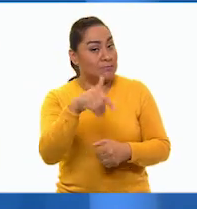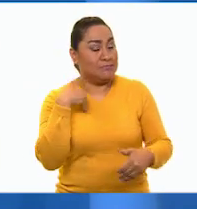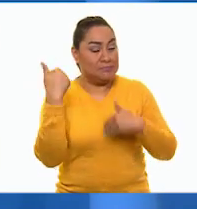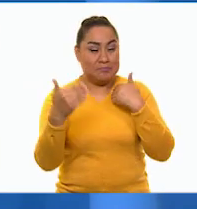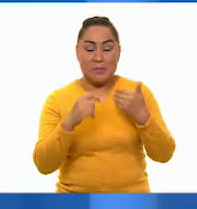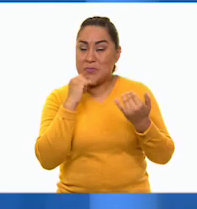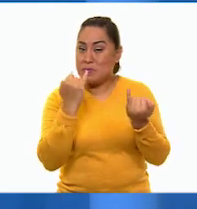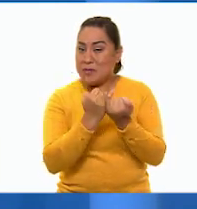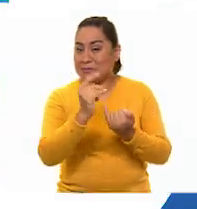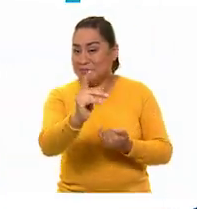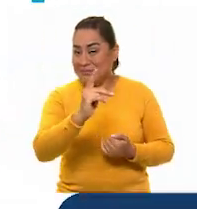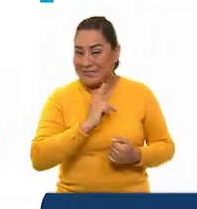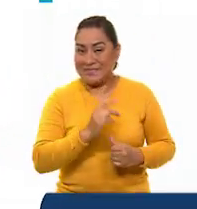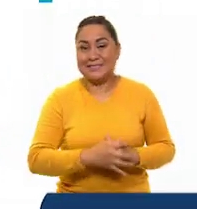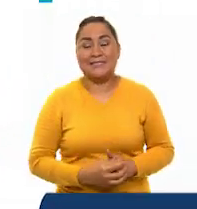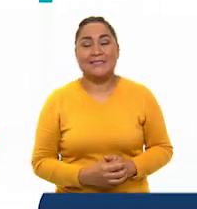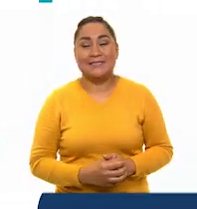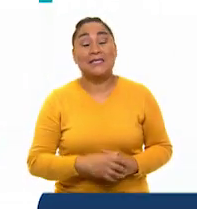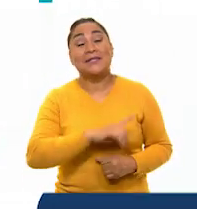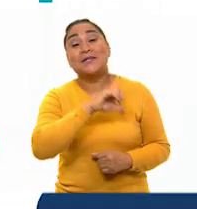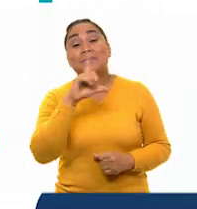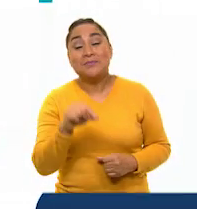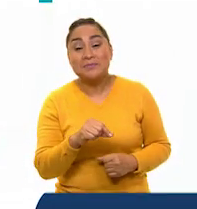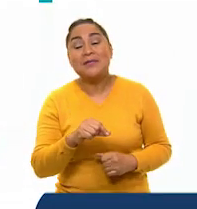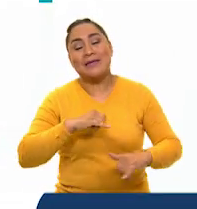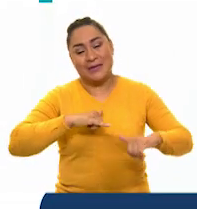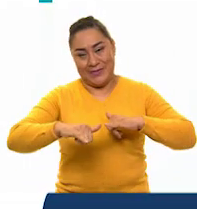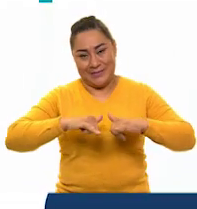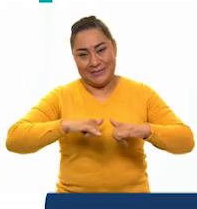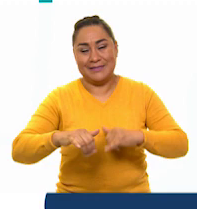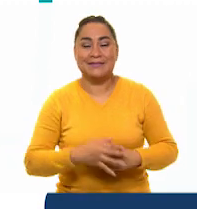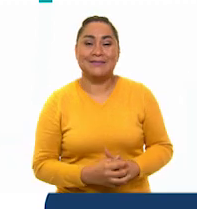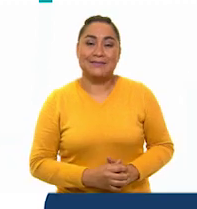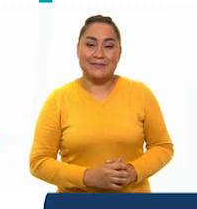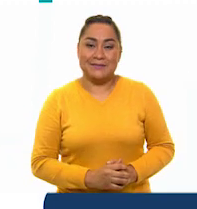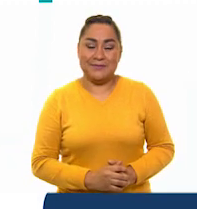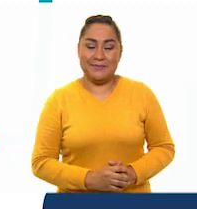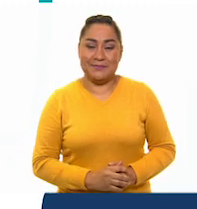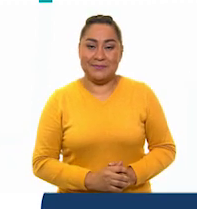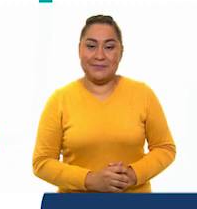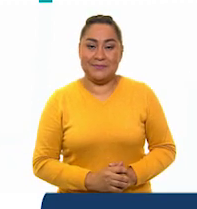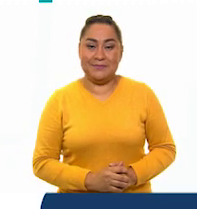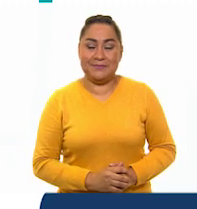disfrutado tanto como nosotros. A continuación, Geografía.